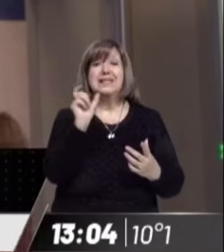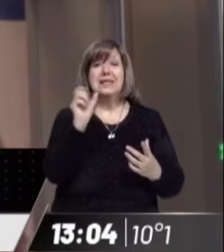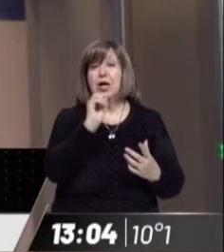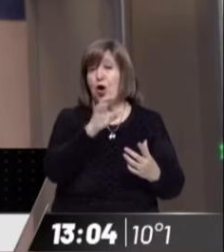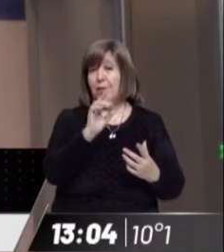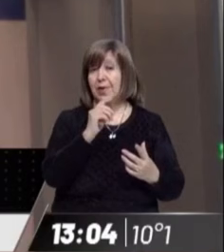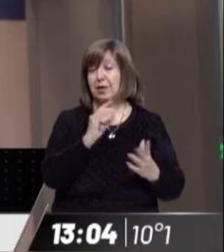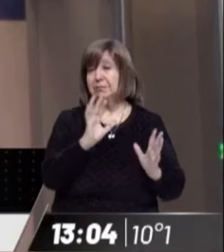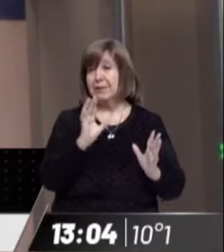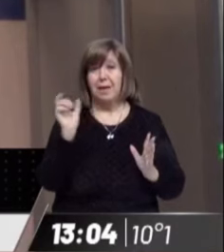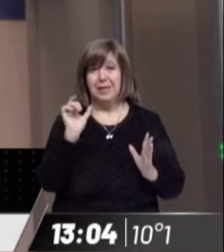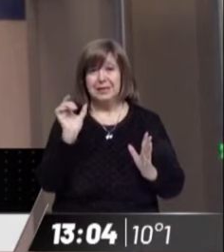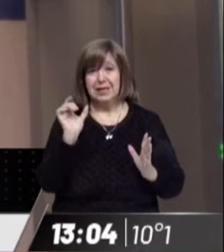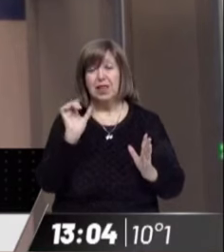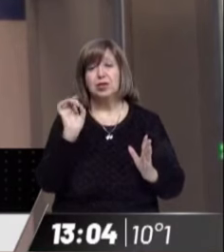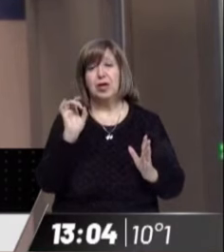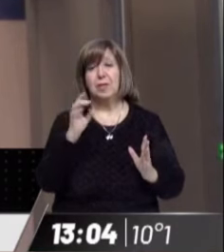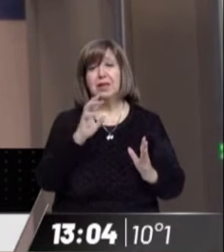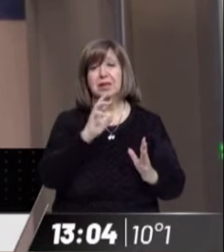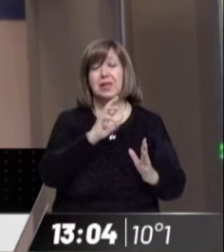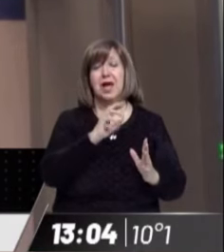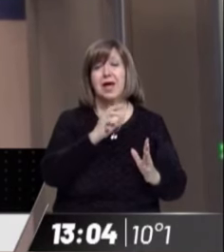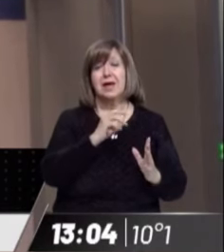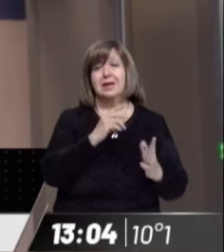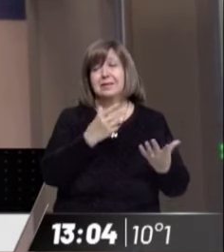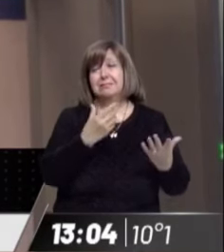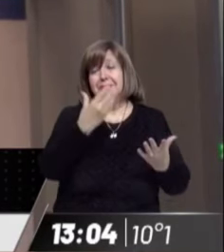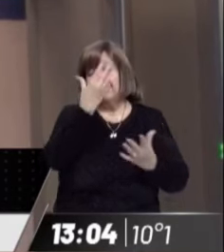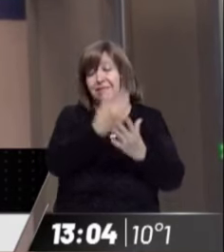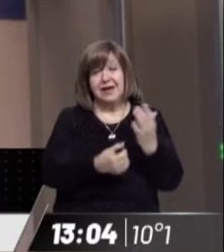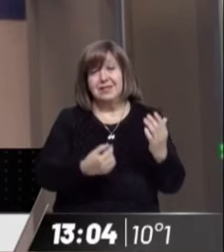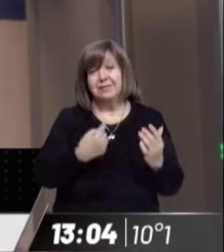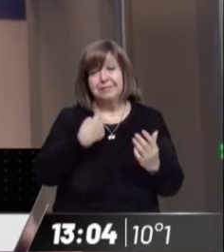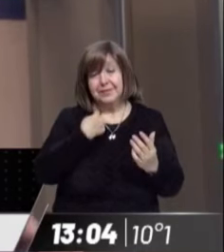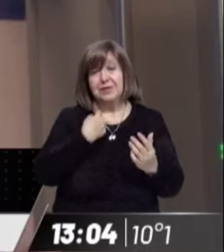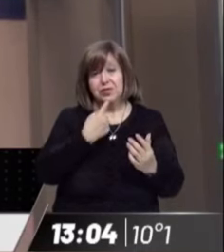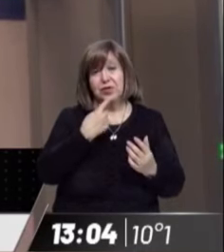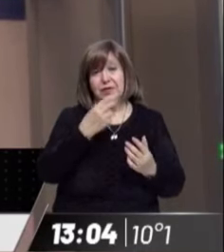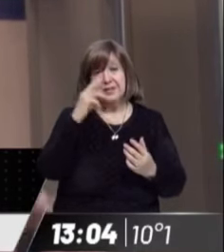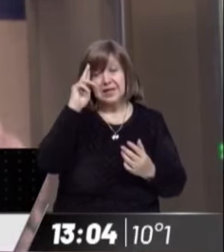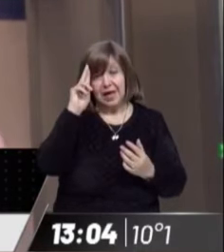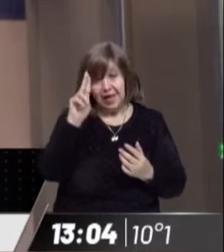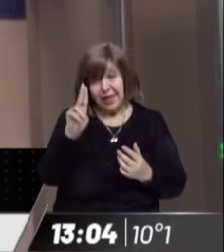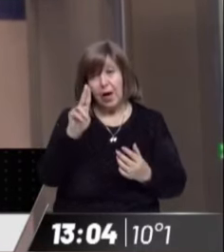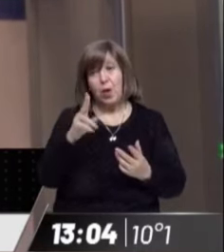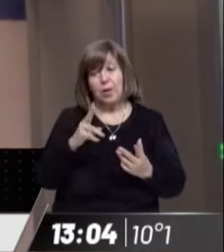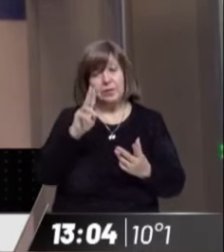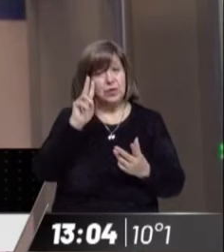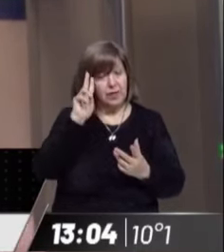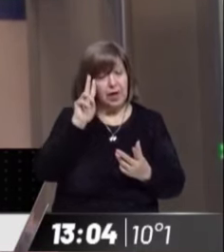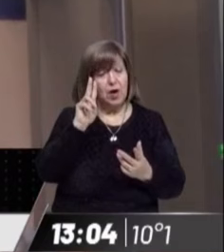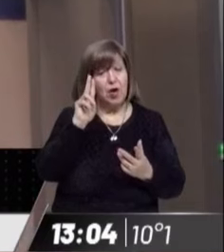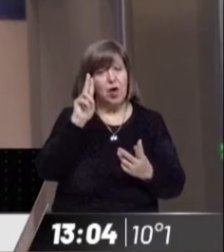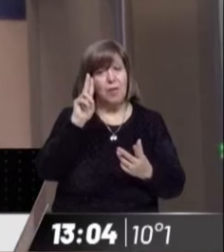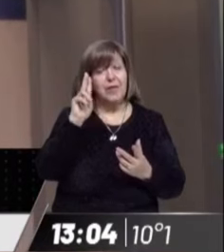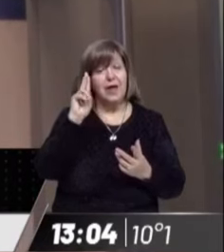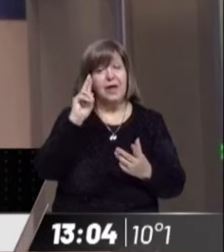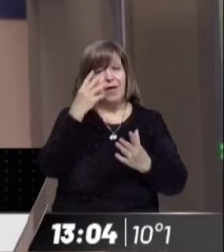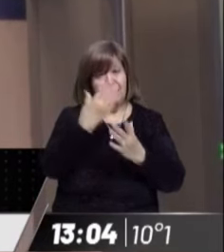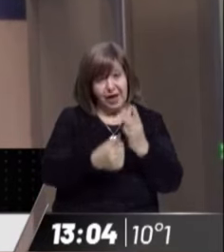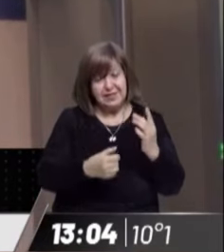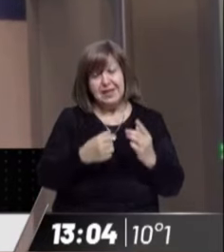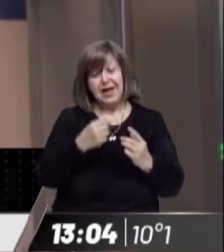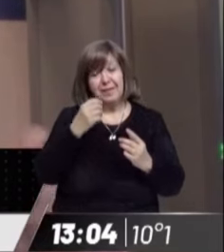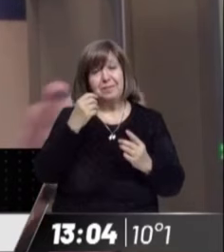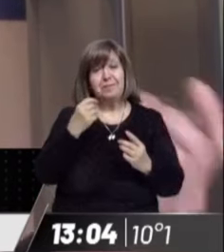Porque Caballero no tiene memoria, pero también hay que además reconocer los errores. Ese fue un error mío. Eran